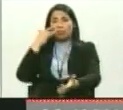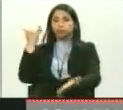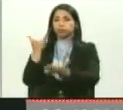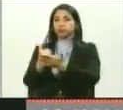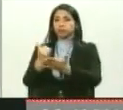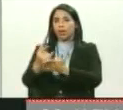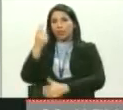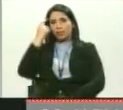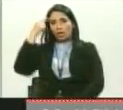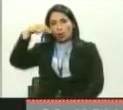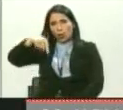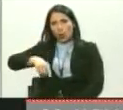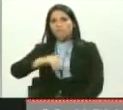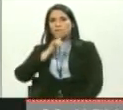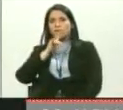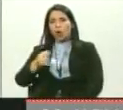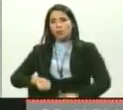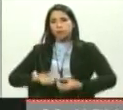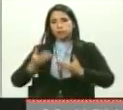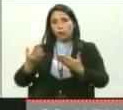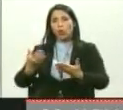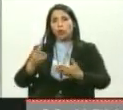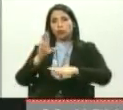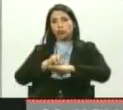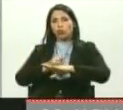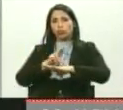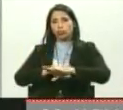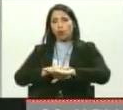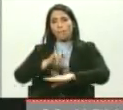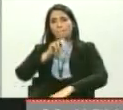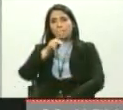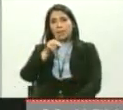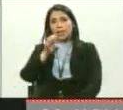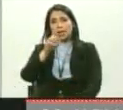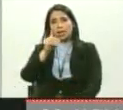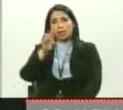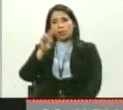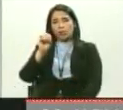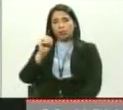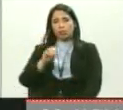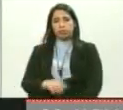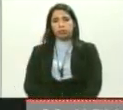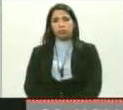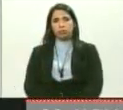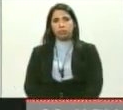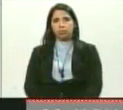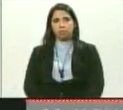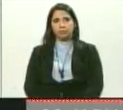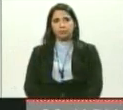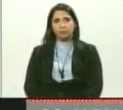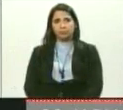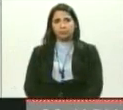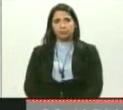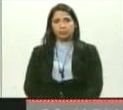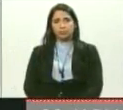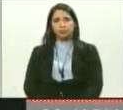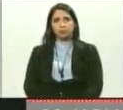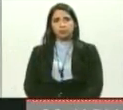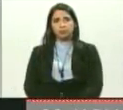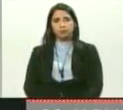día de hoy con el informe que dio el doctor Tedros. Ellos hace 3 meses dijeron la